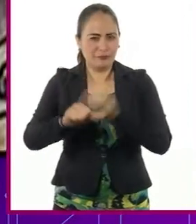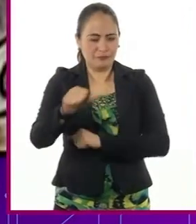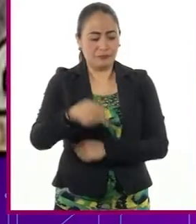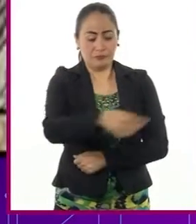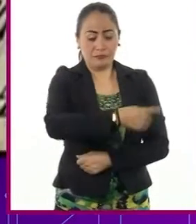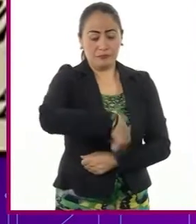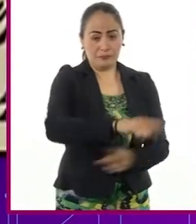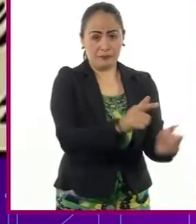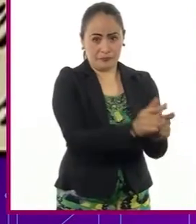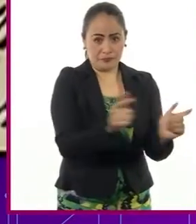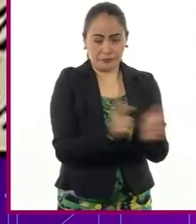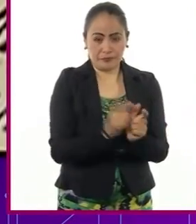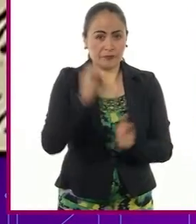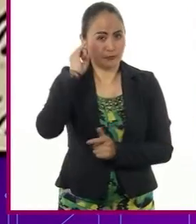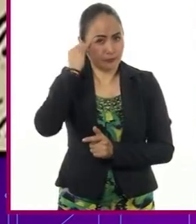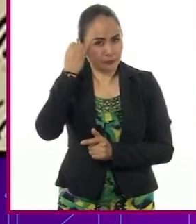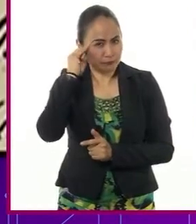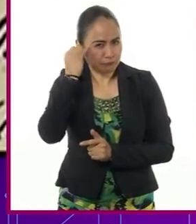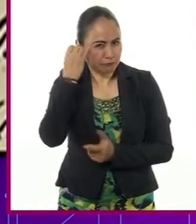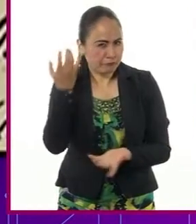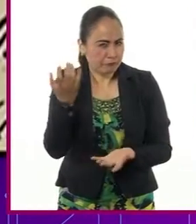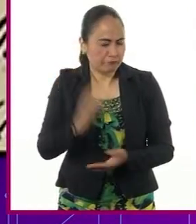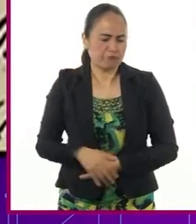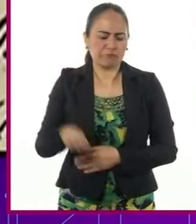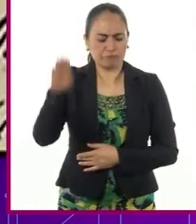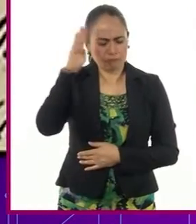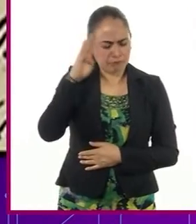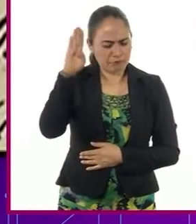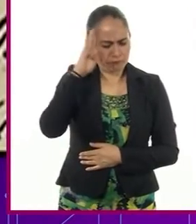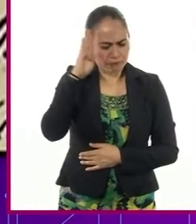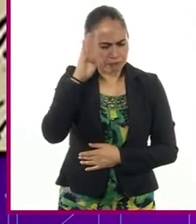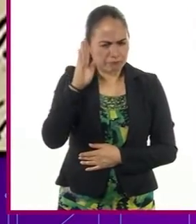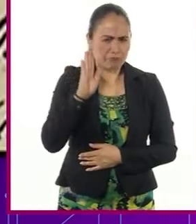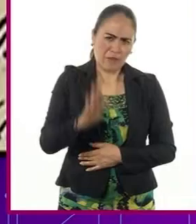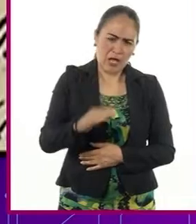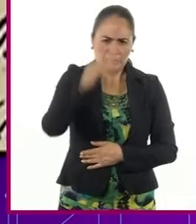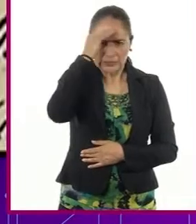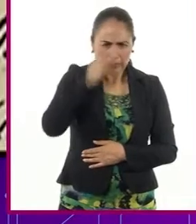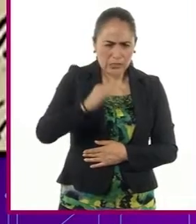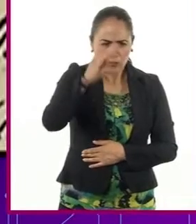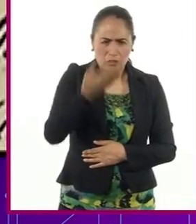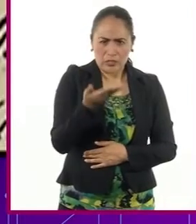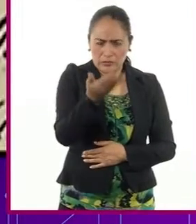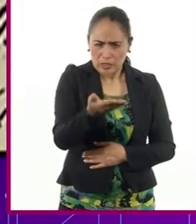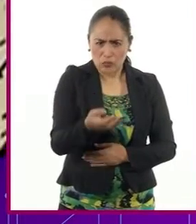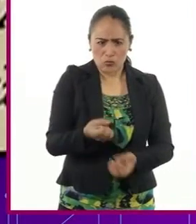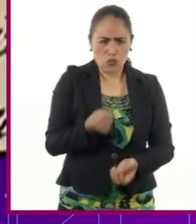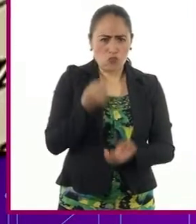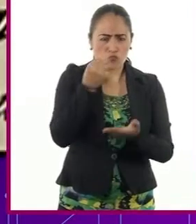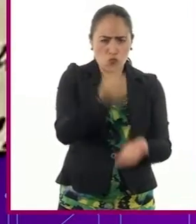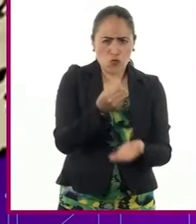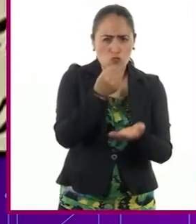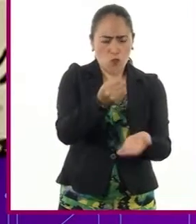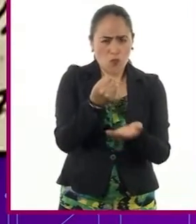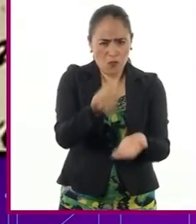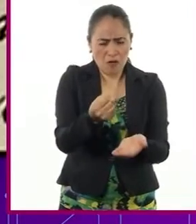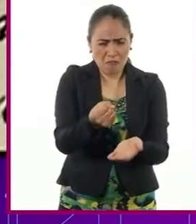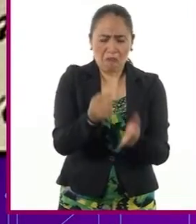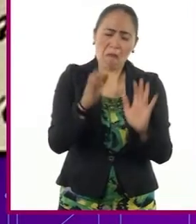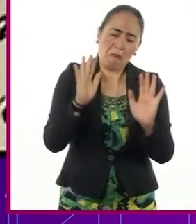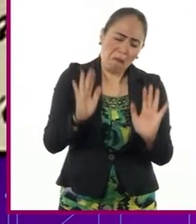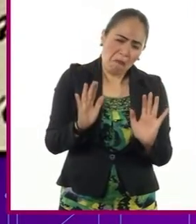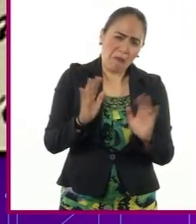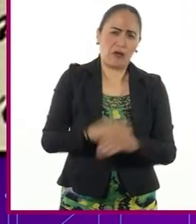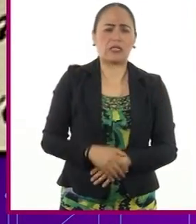primer momento, en lugar de seguir tributando a sus propios señores y